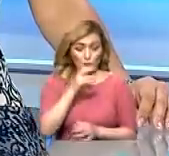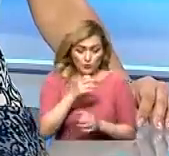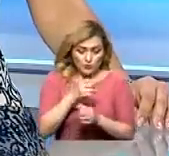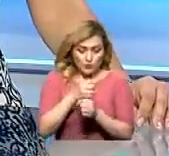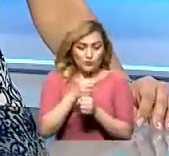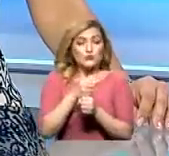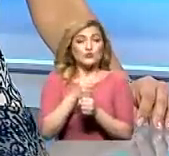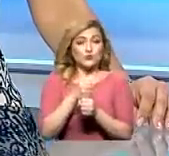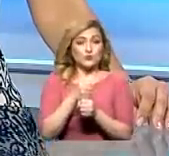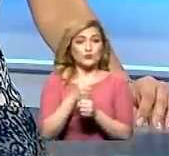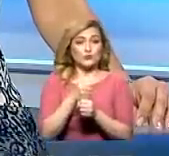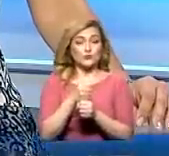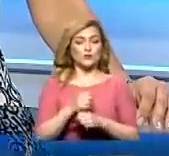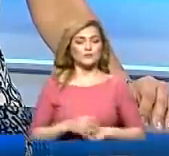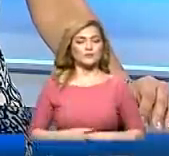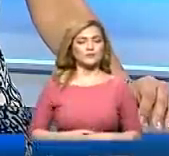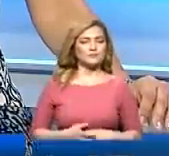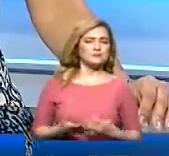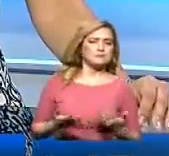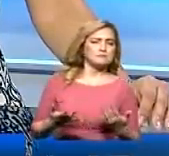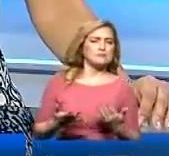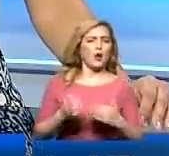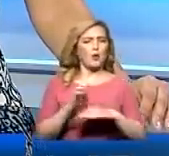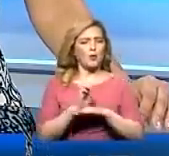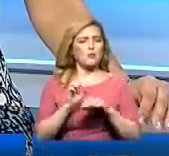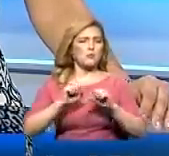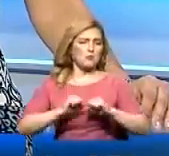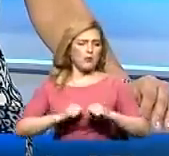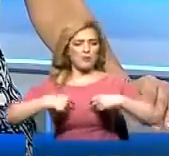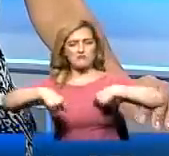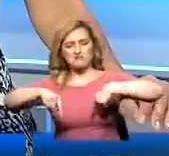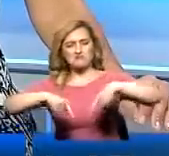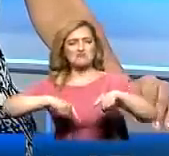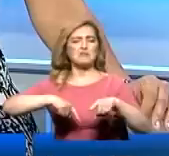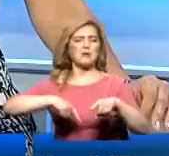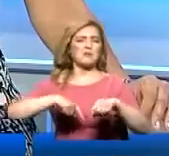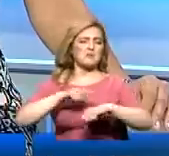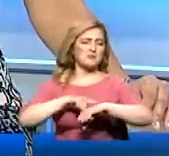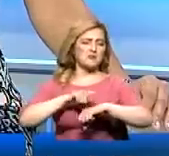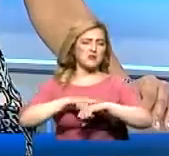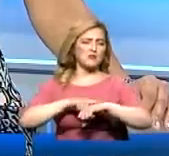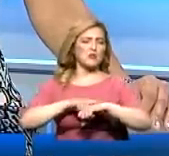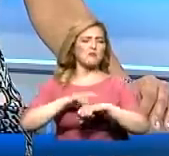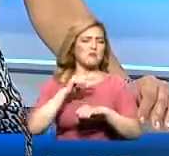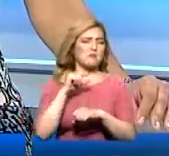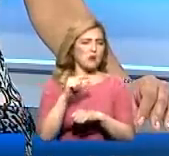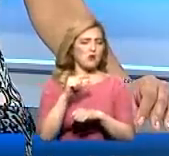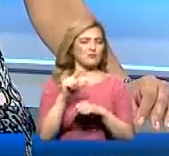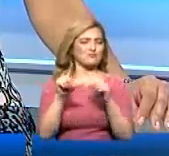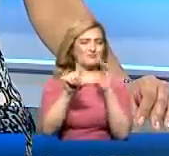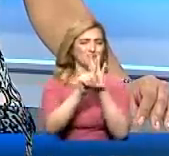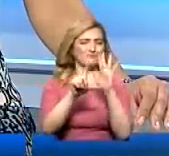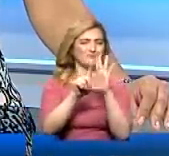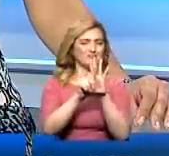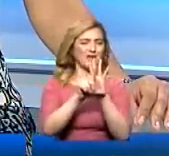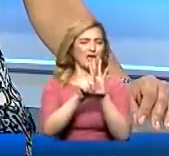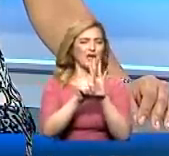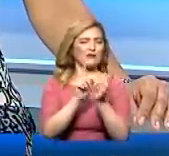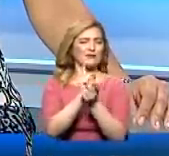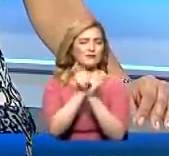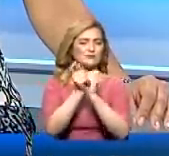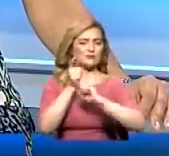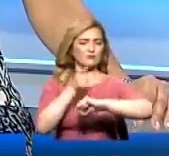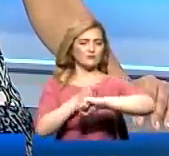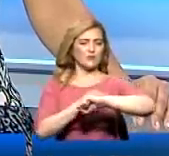seguridad menos restrictivas, permitiendo que la ciudadanía se movilice con tiempos más cortos de toque de queda. La capital desarrollará sus actividades